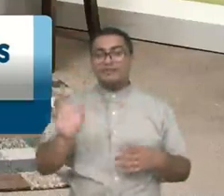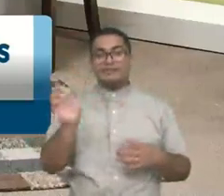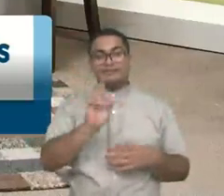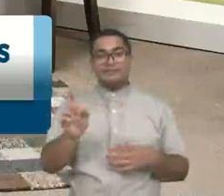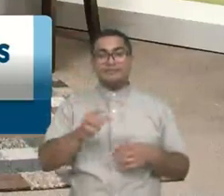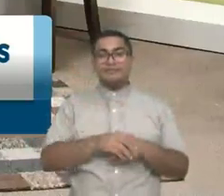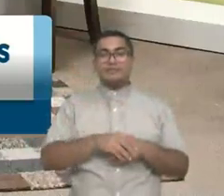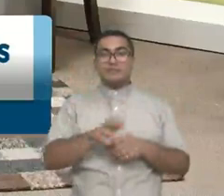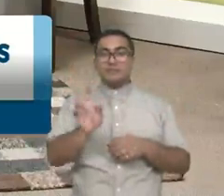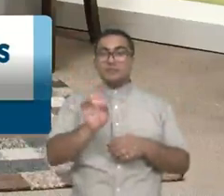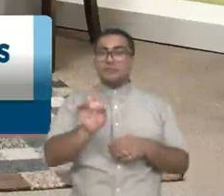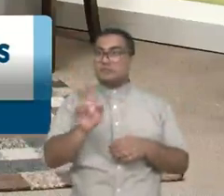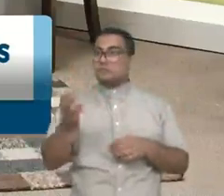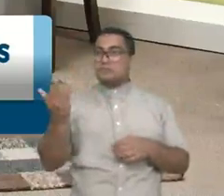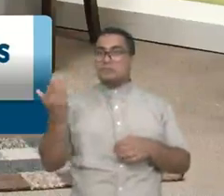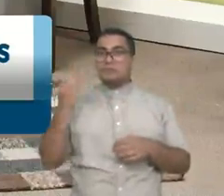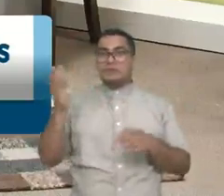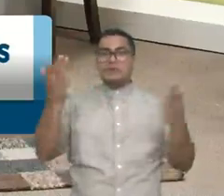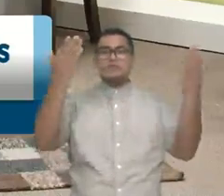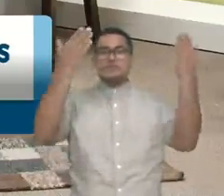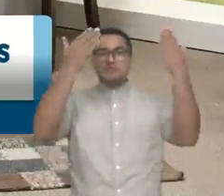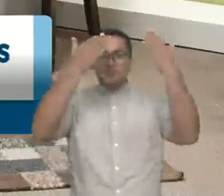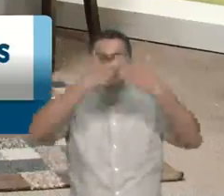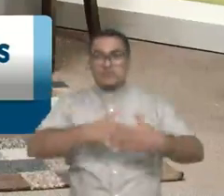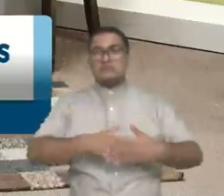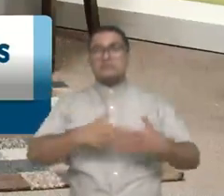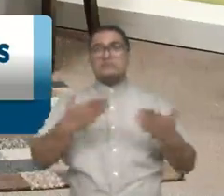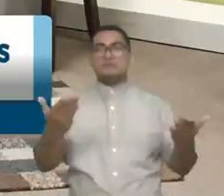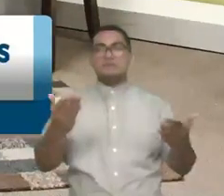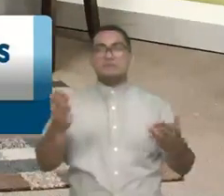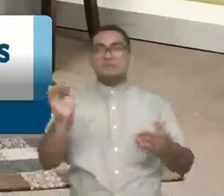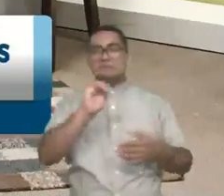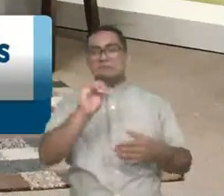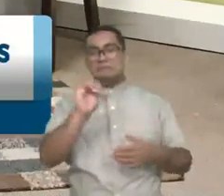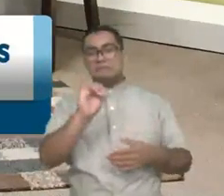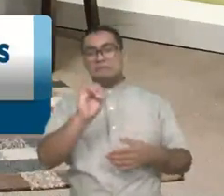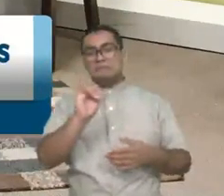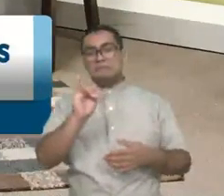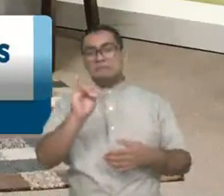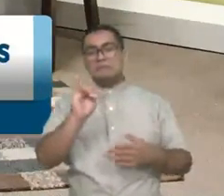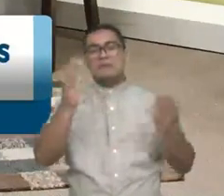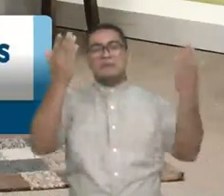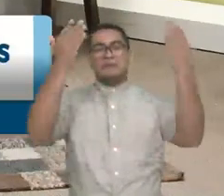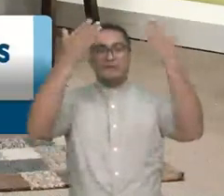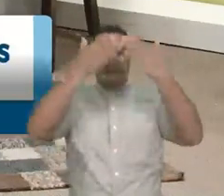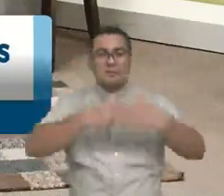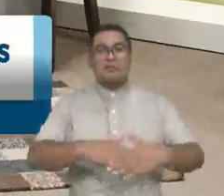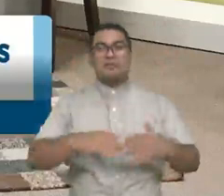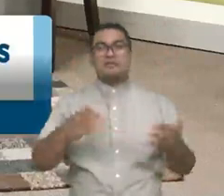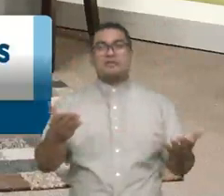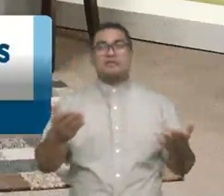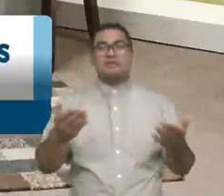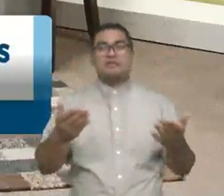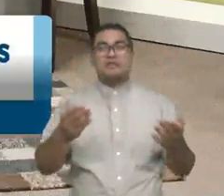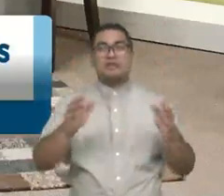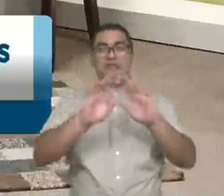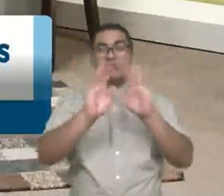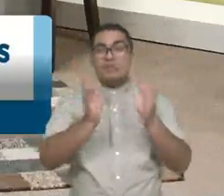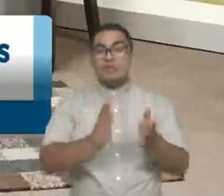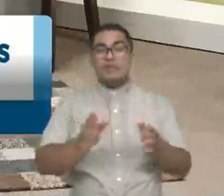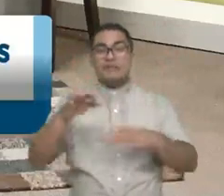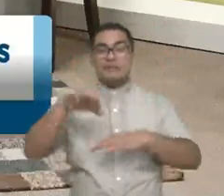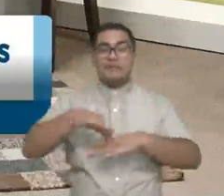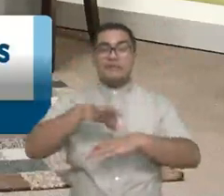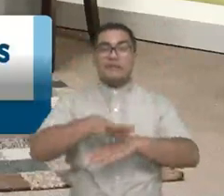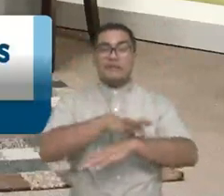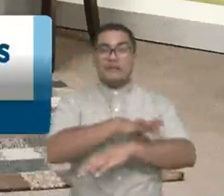fue el viernes en la noche, creo que lo... Fue miércoles en la noche. Que la compañera Rosario habló,